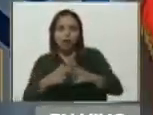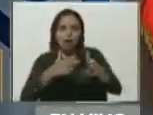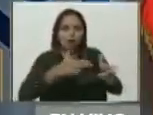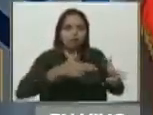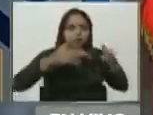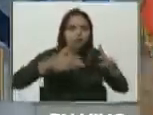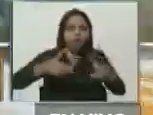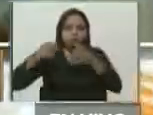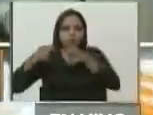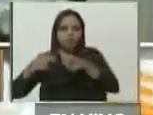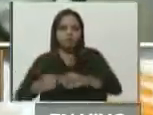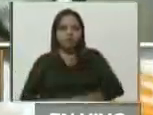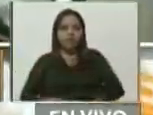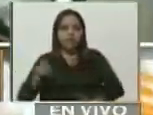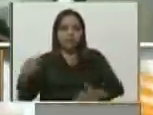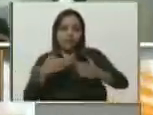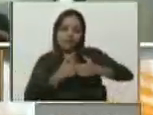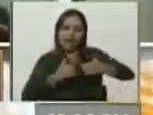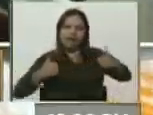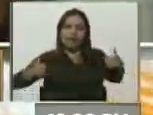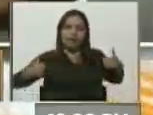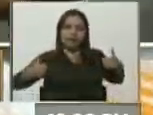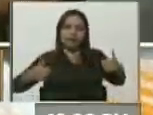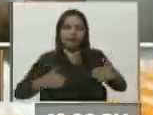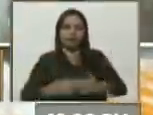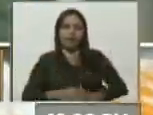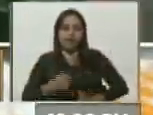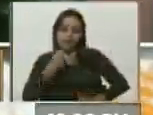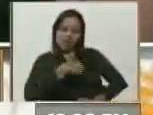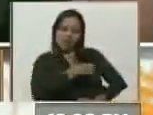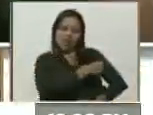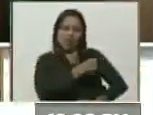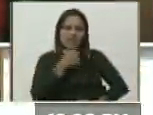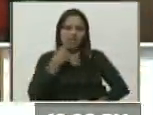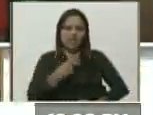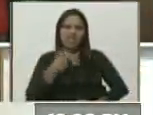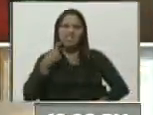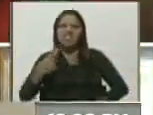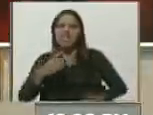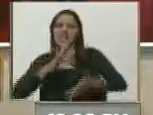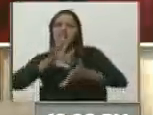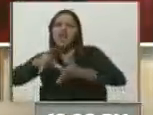fuego y con un cartel que decía ladrones.